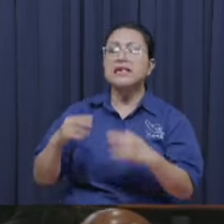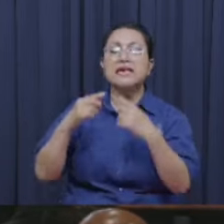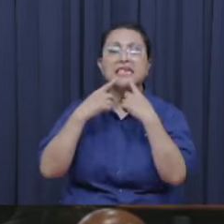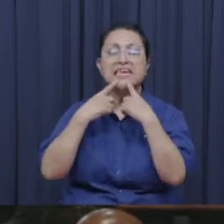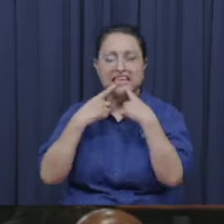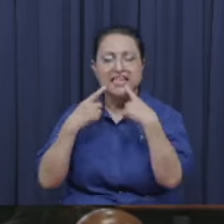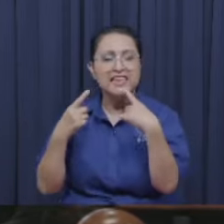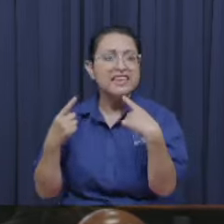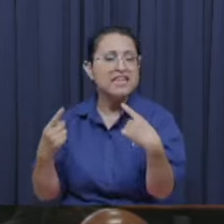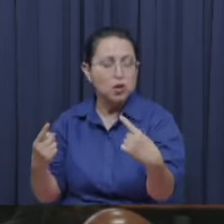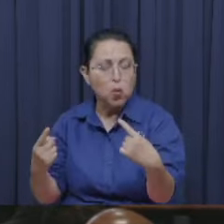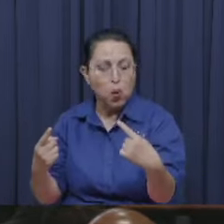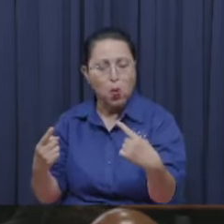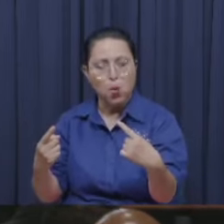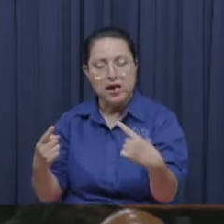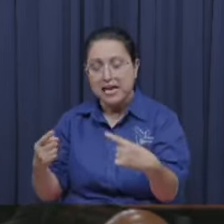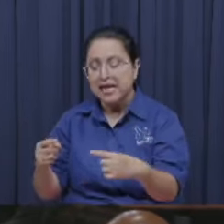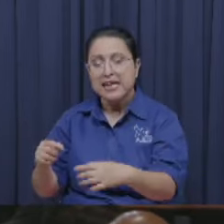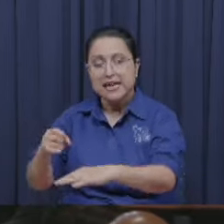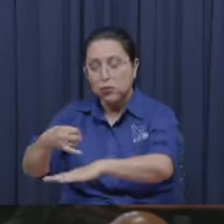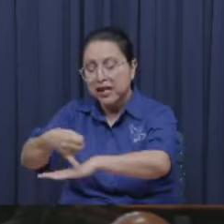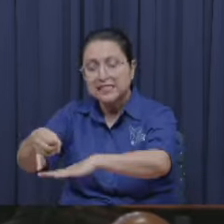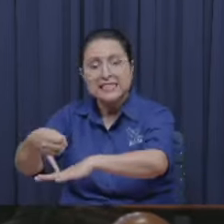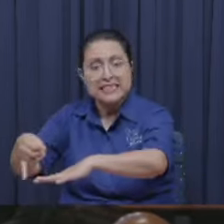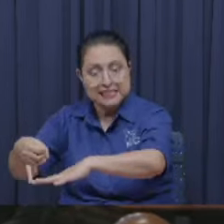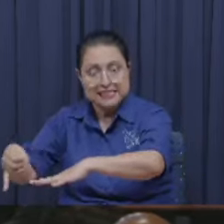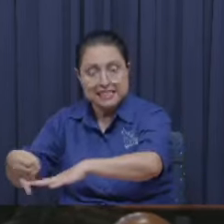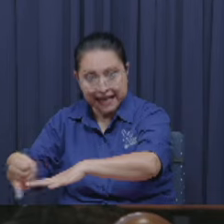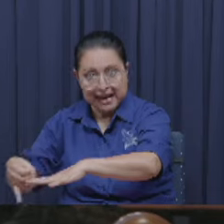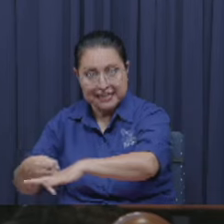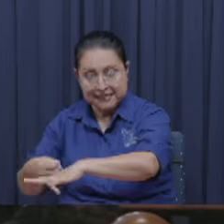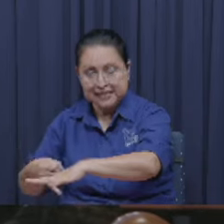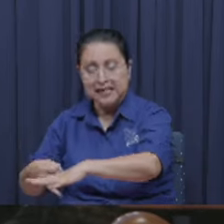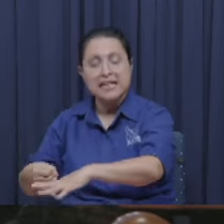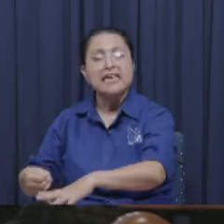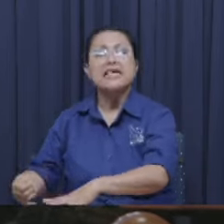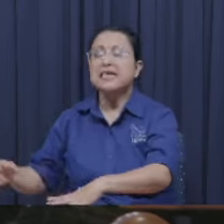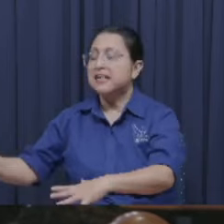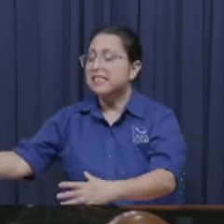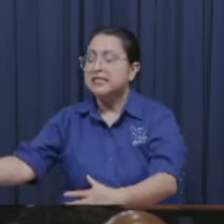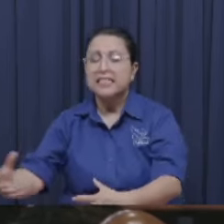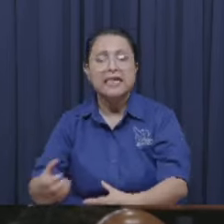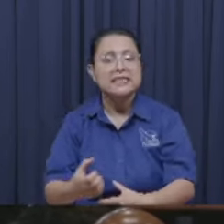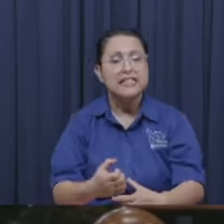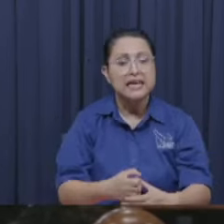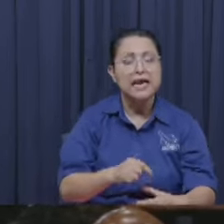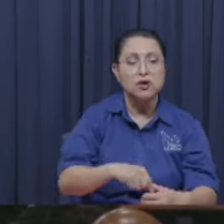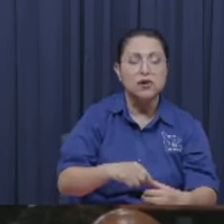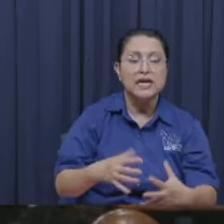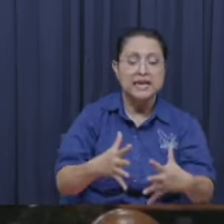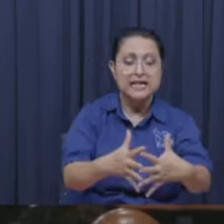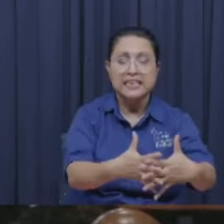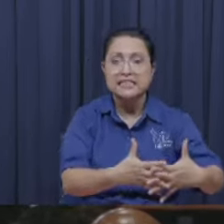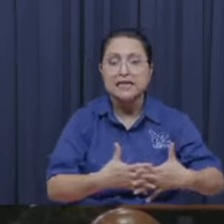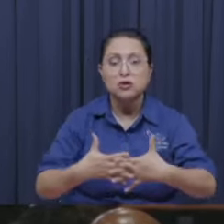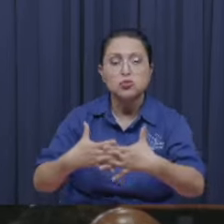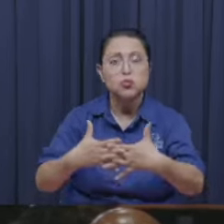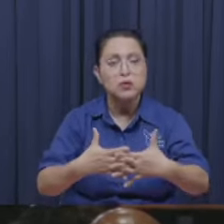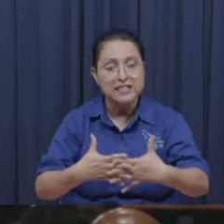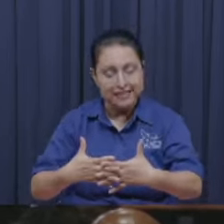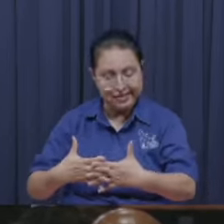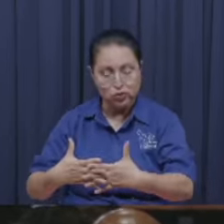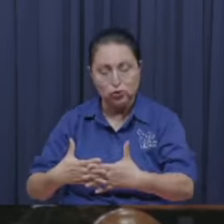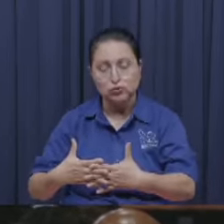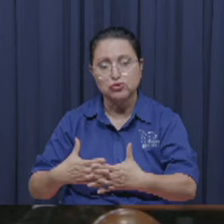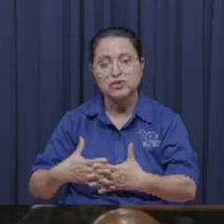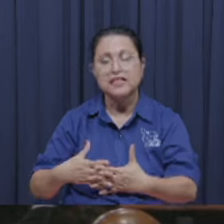que la Guyana inglesa es de ellos. Y los Estados Unidos pusieron una base ahí. Entonces